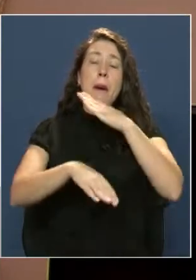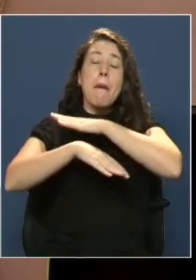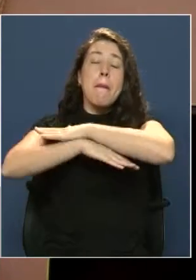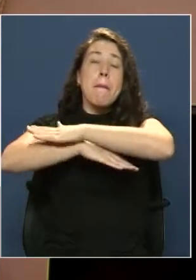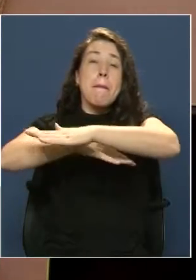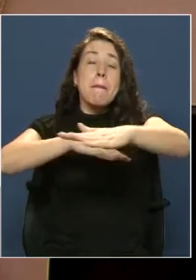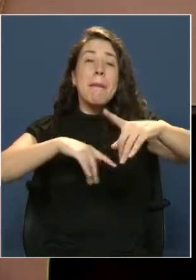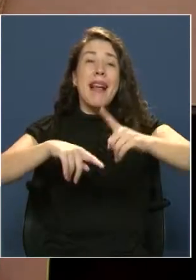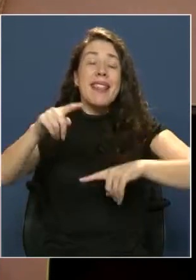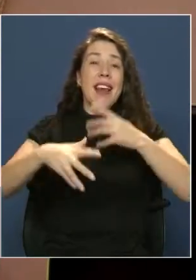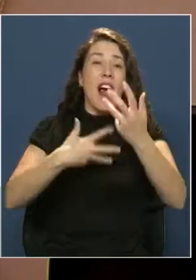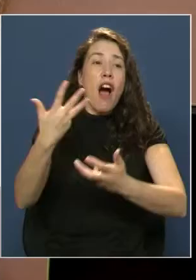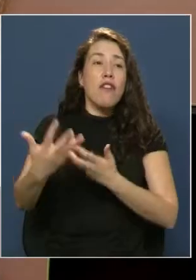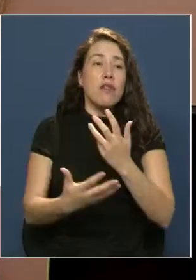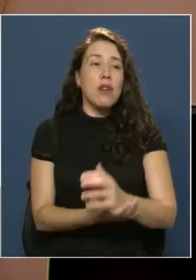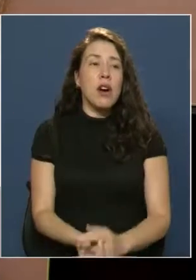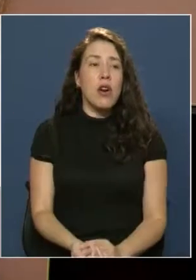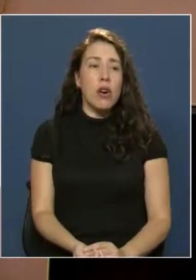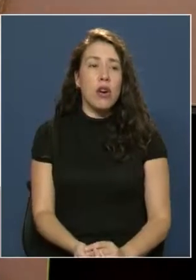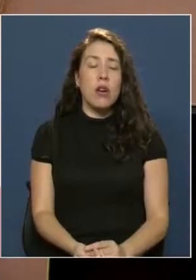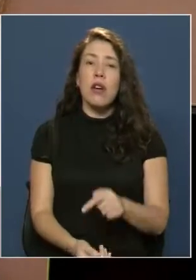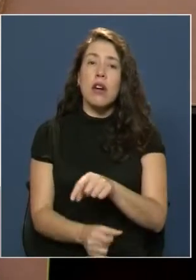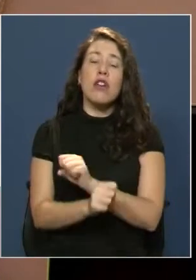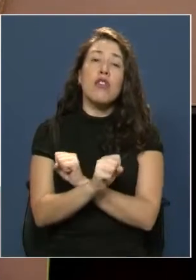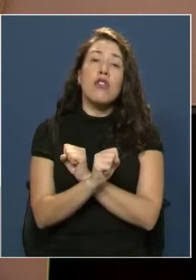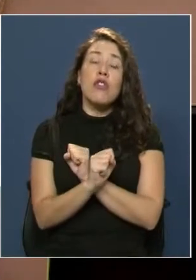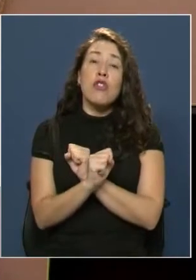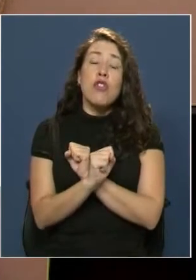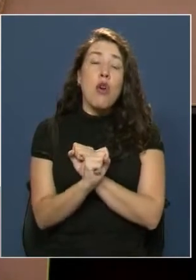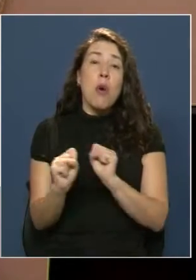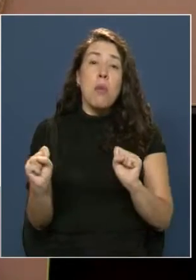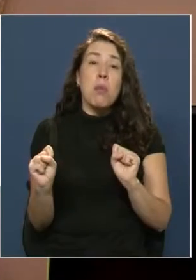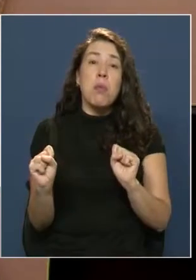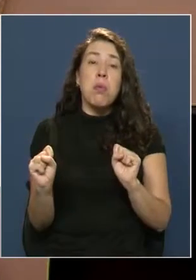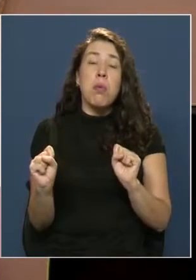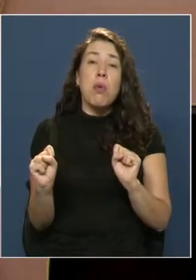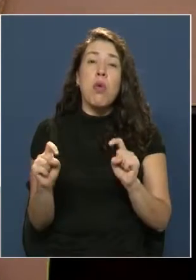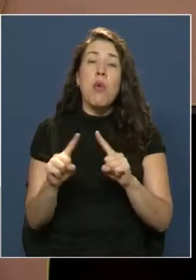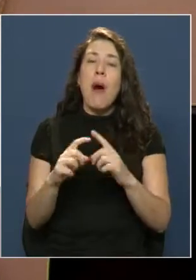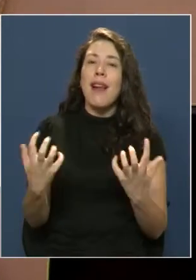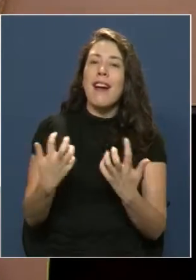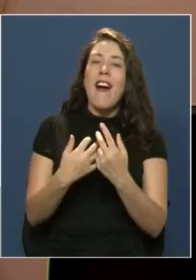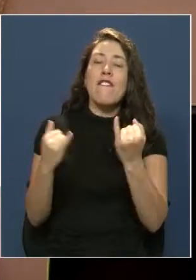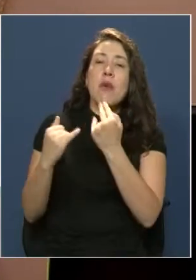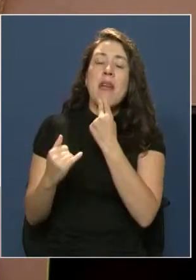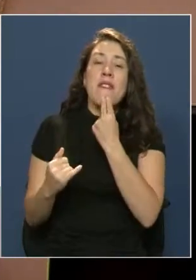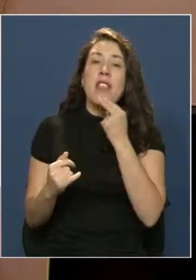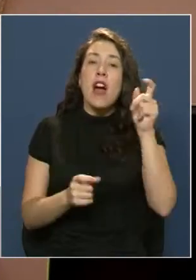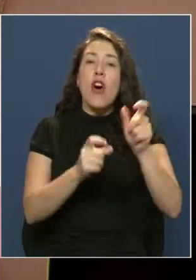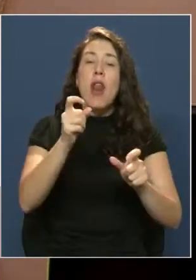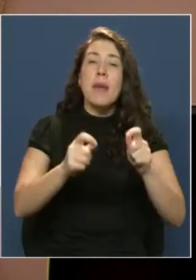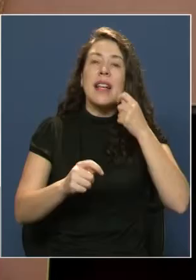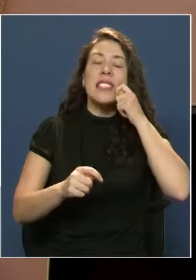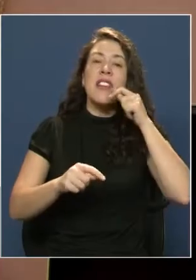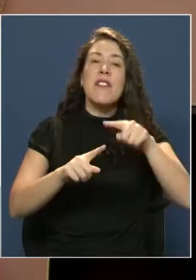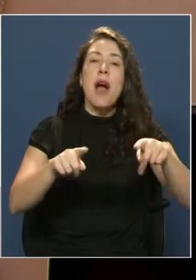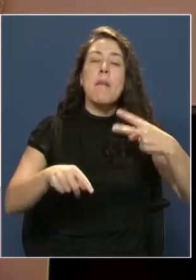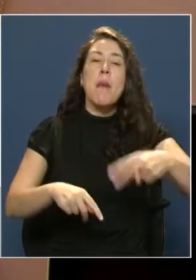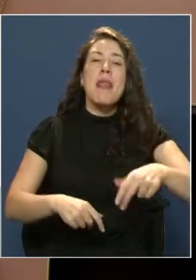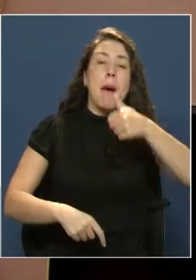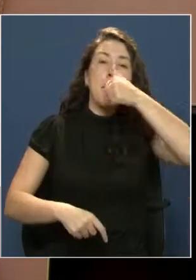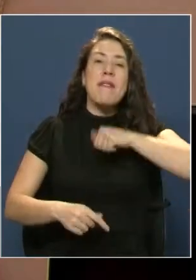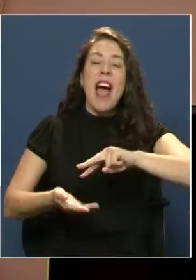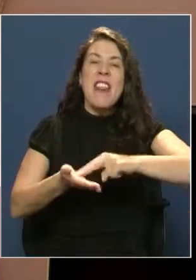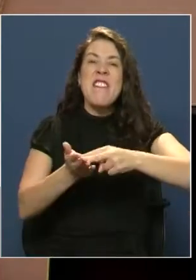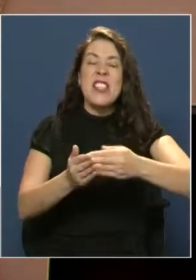Tierra del Fuego, no pudieron jamás conciliar su estilo de vida con quienes hicieron de la propiedad privada y de la división